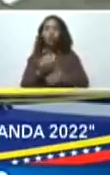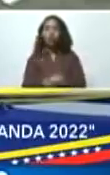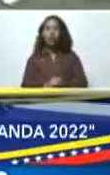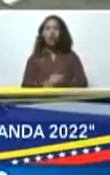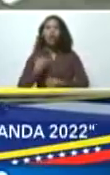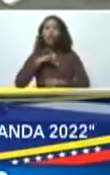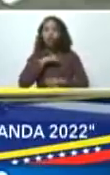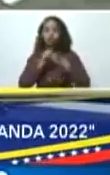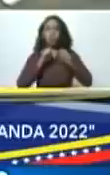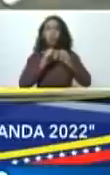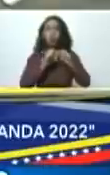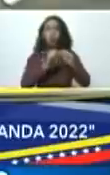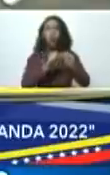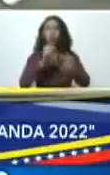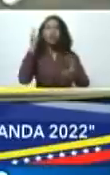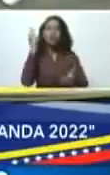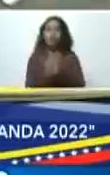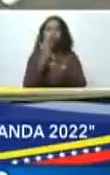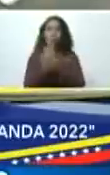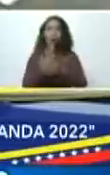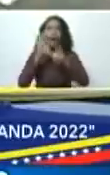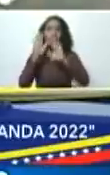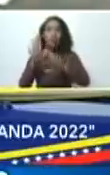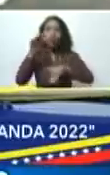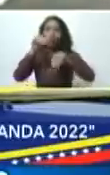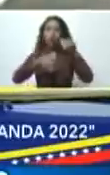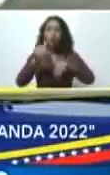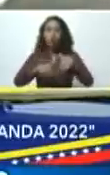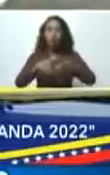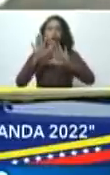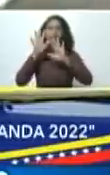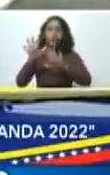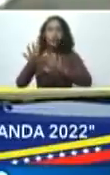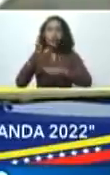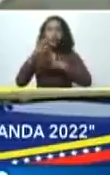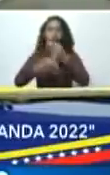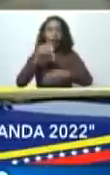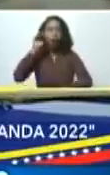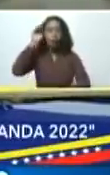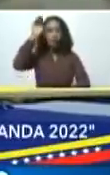hemos mantenido siempre a través de los votos y así será.